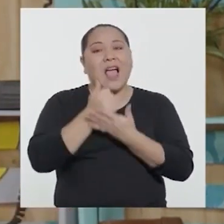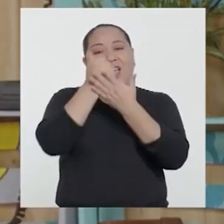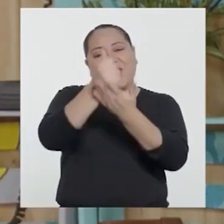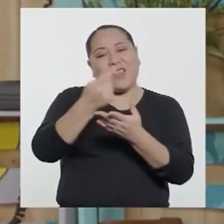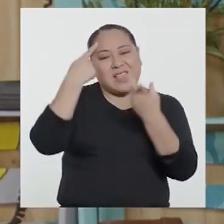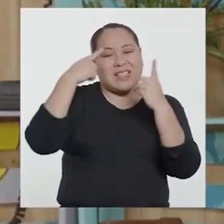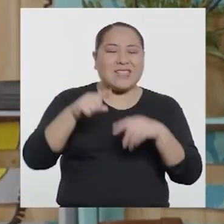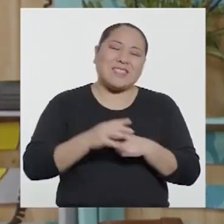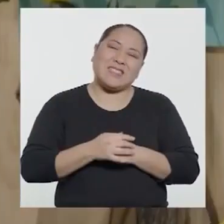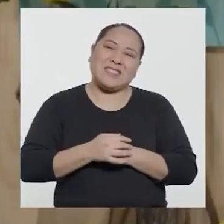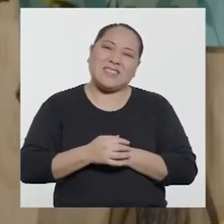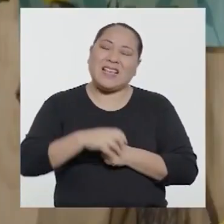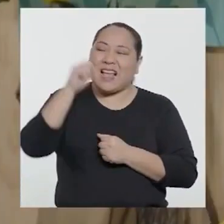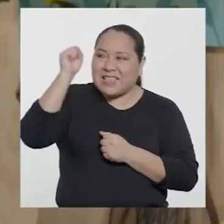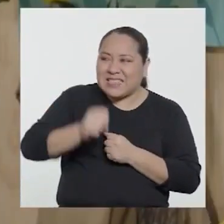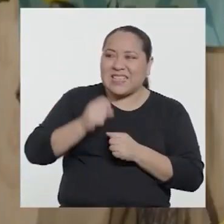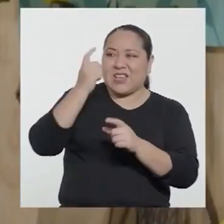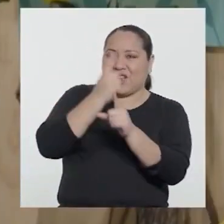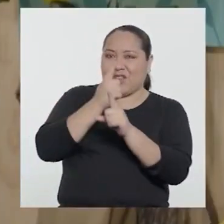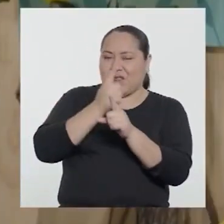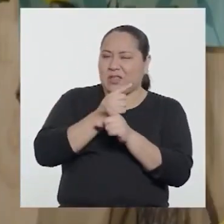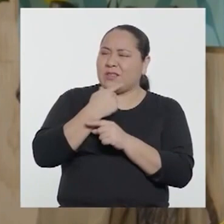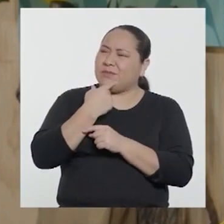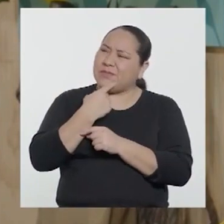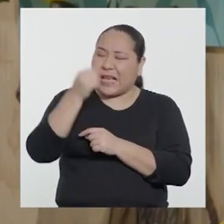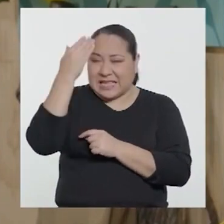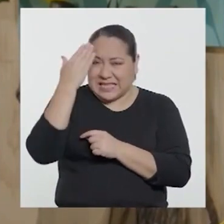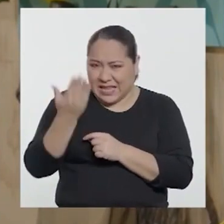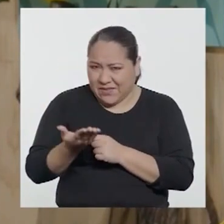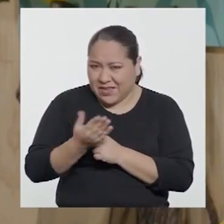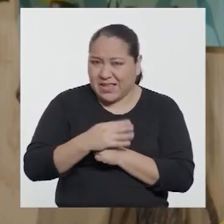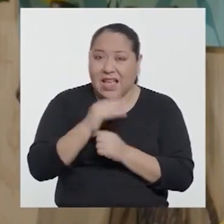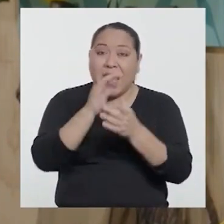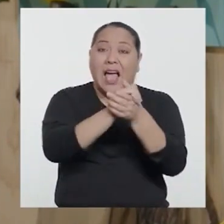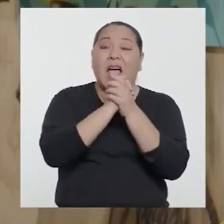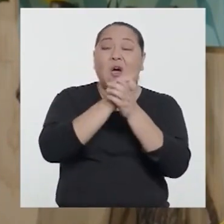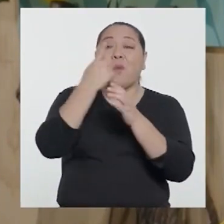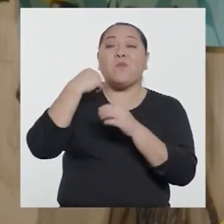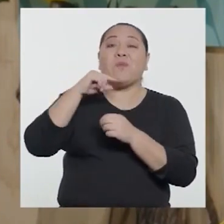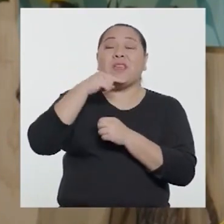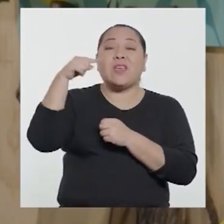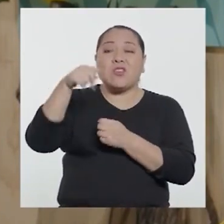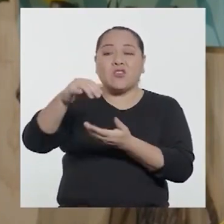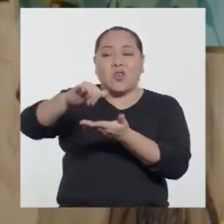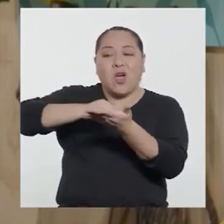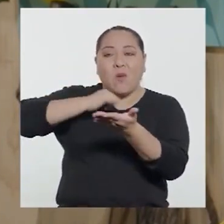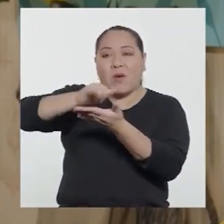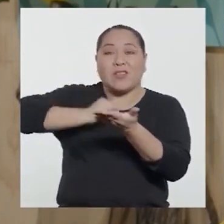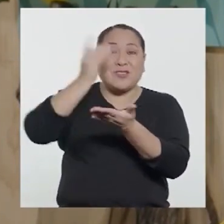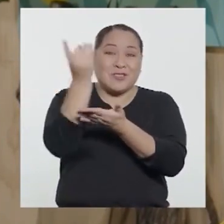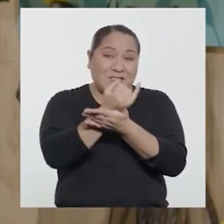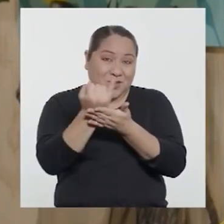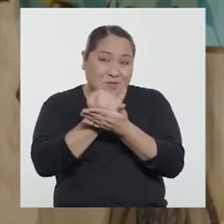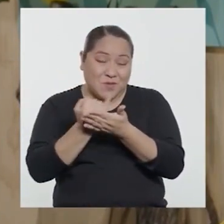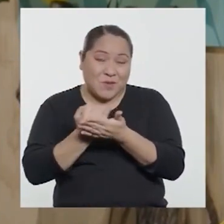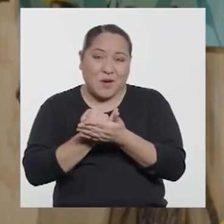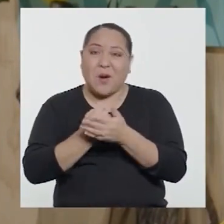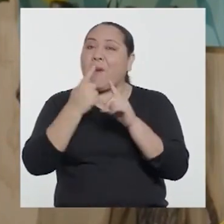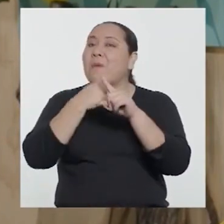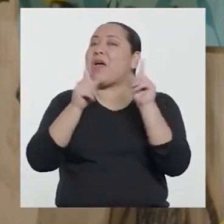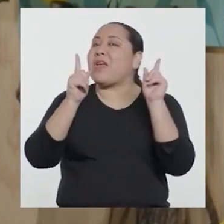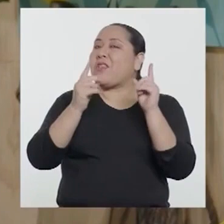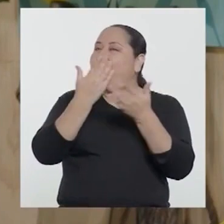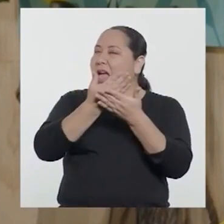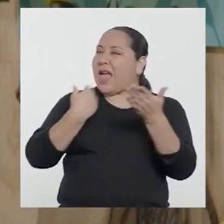les ayudará a decidir. Así es. ¿Y saben algo? Nuestras amigas y amigos nos han mandado sus dibujos.